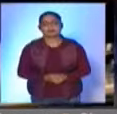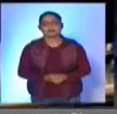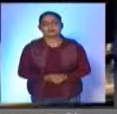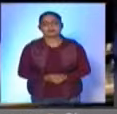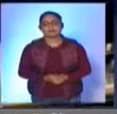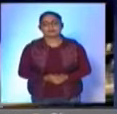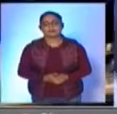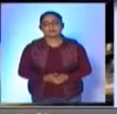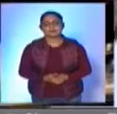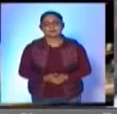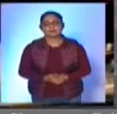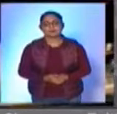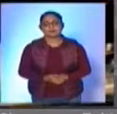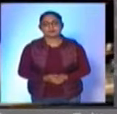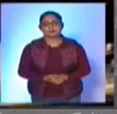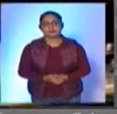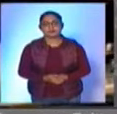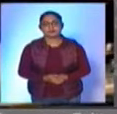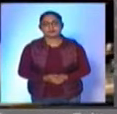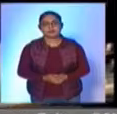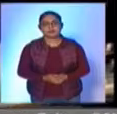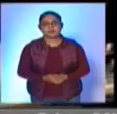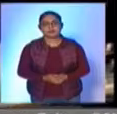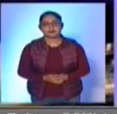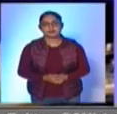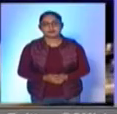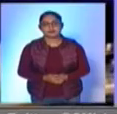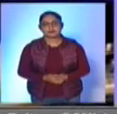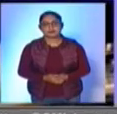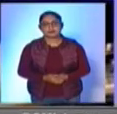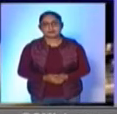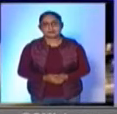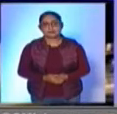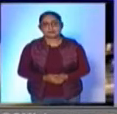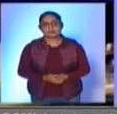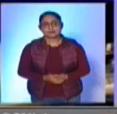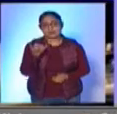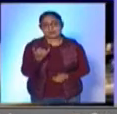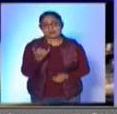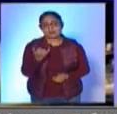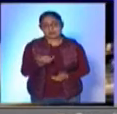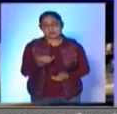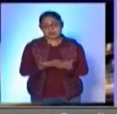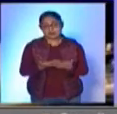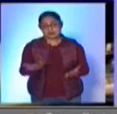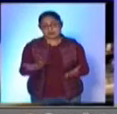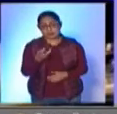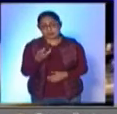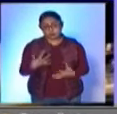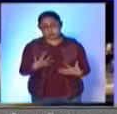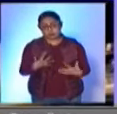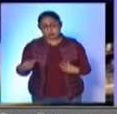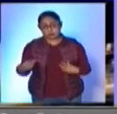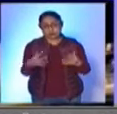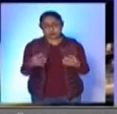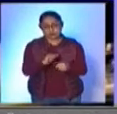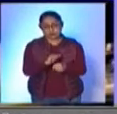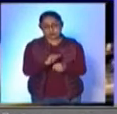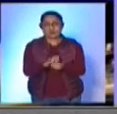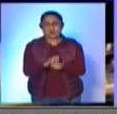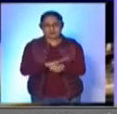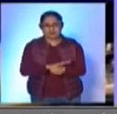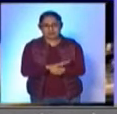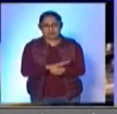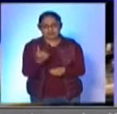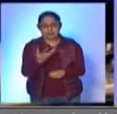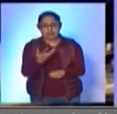Manuel Zarco, reportó Mayra Hurtado. Y ante la situación de contagios de COVID-19 que